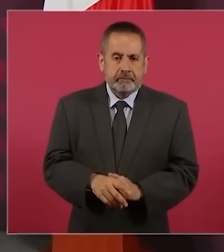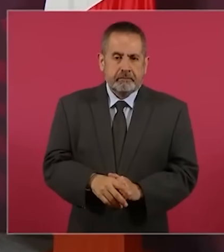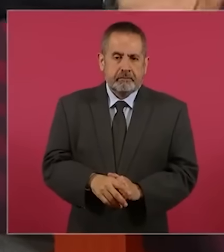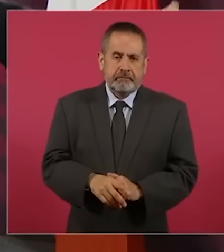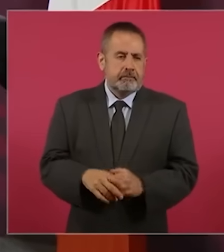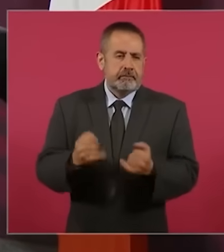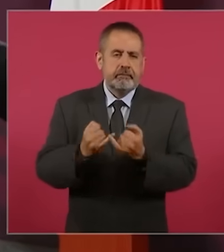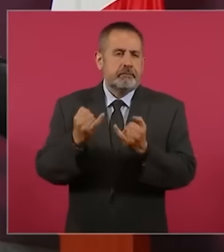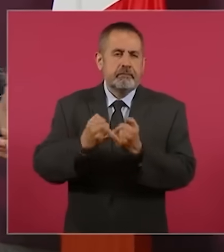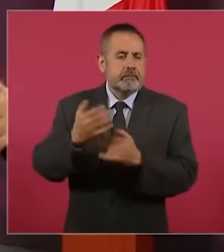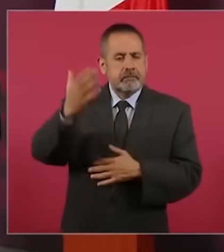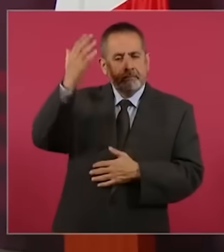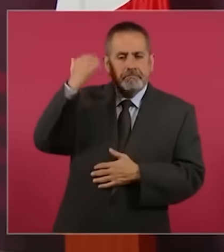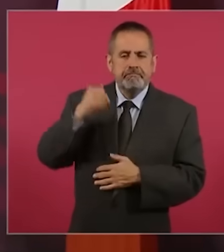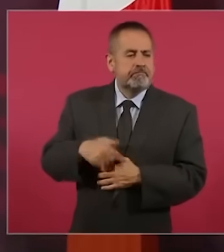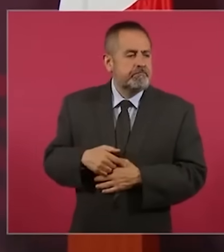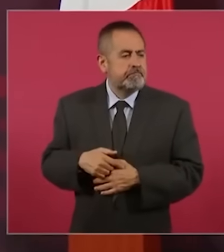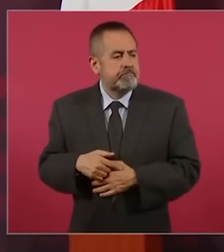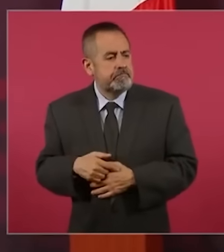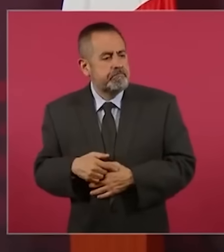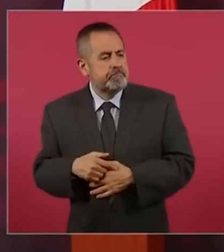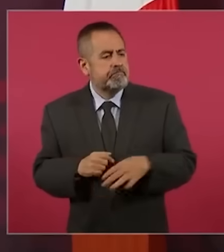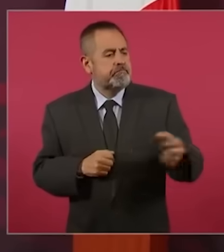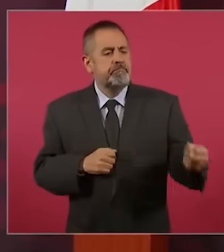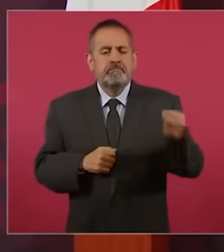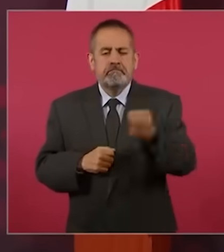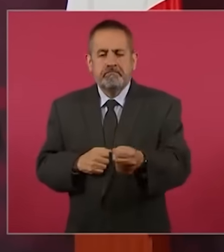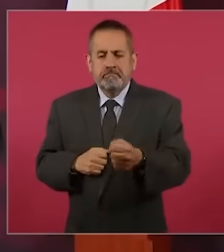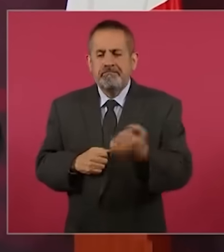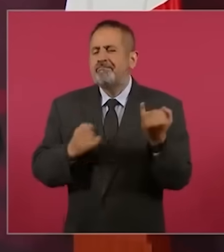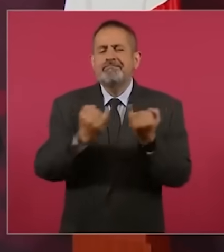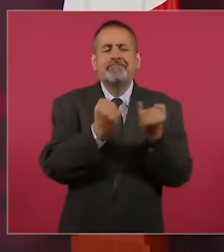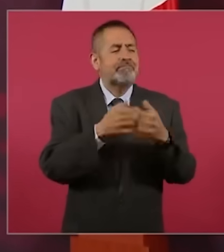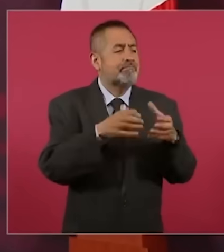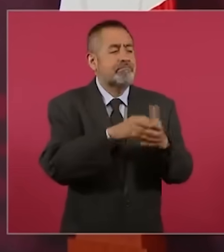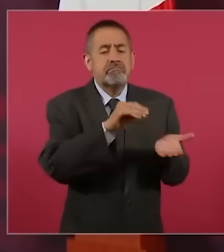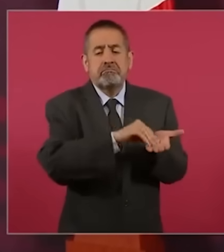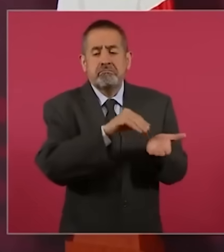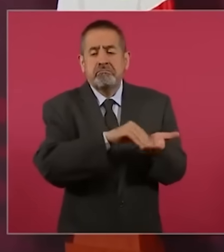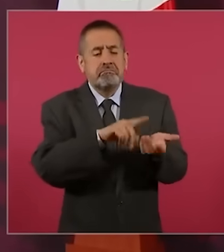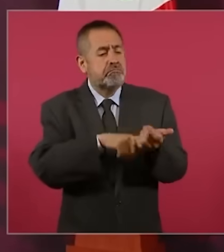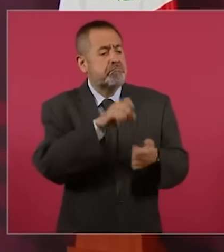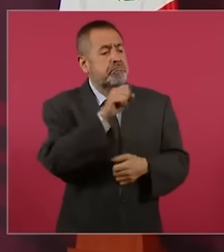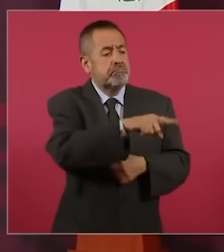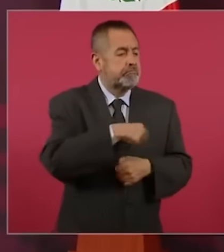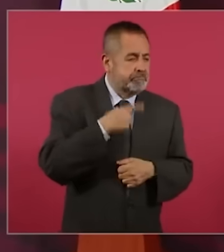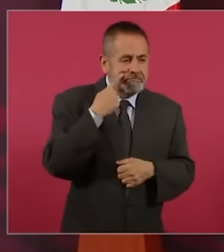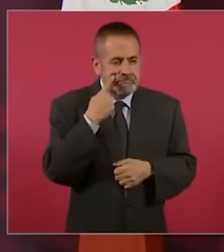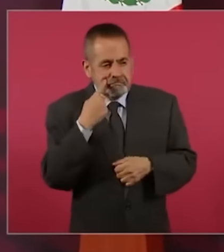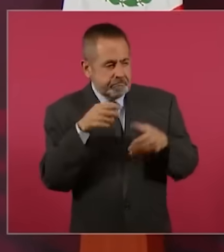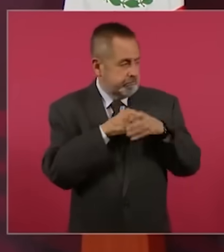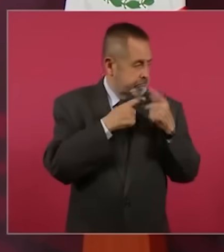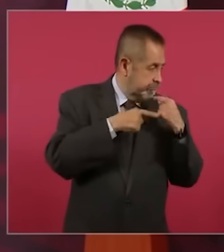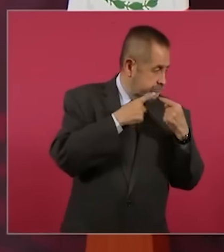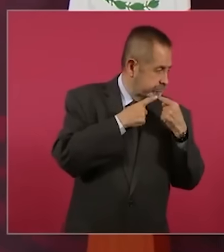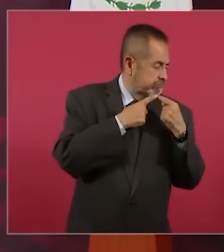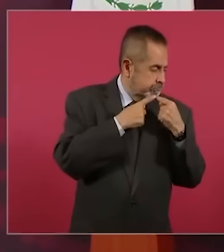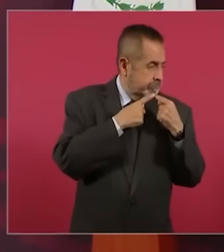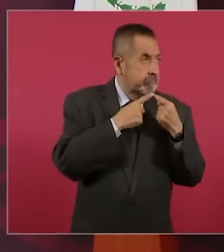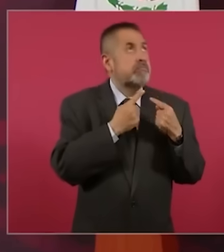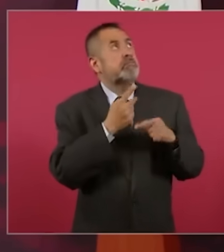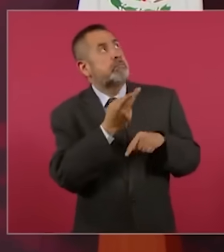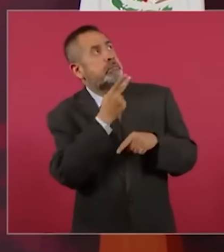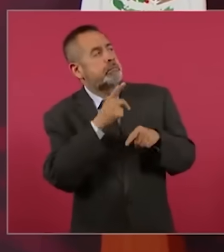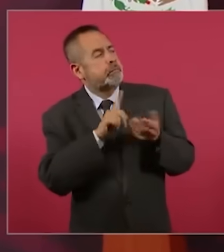se hacía antes, ni como lo siguen haciendo los conservadores, que consultan arriba,